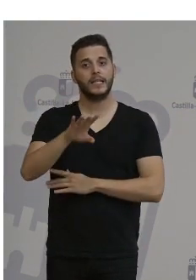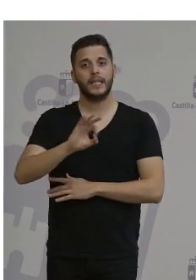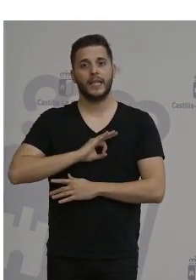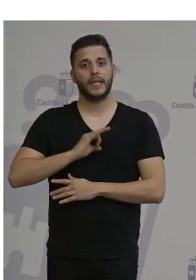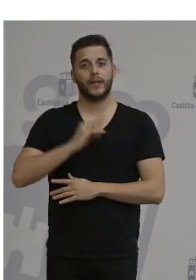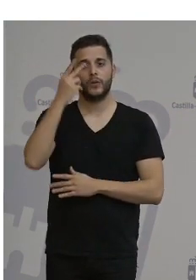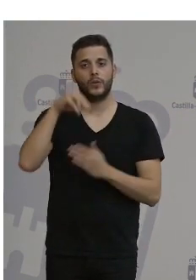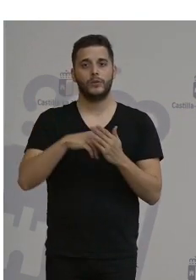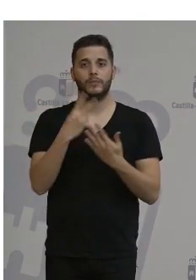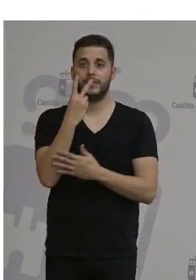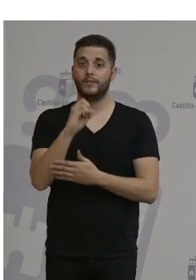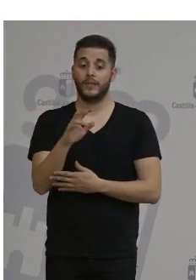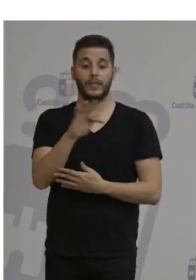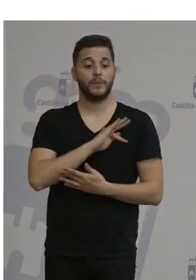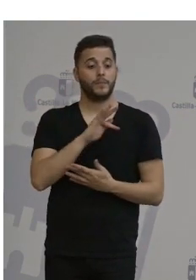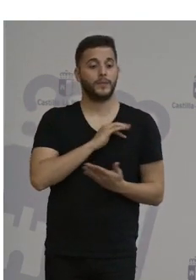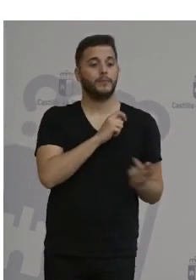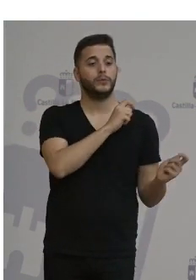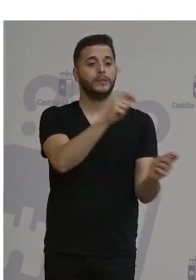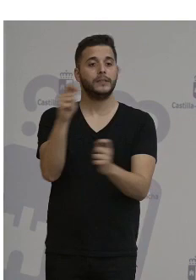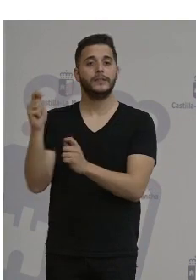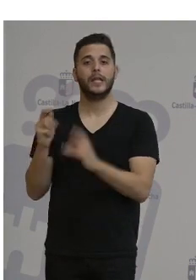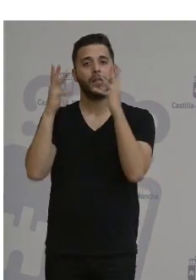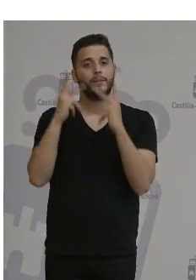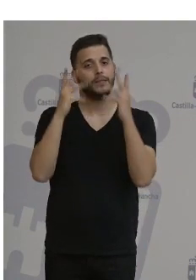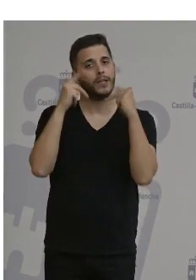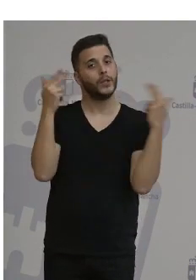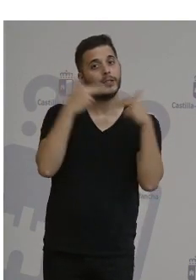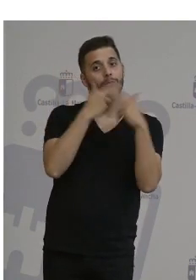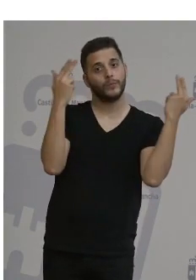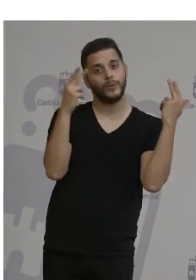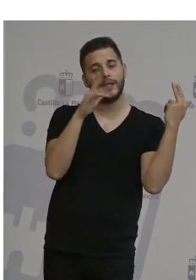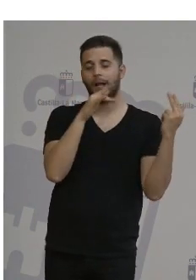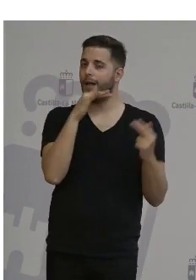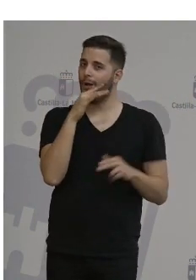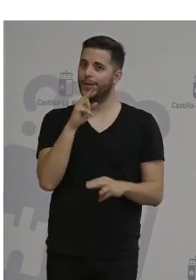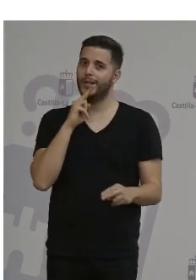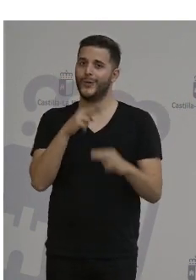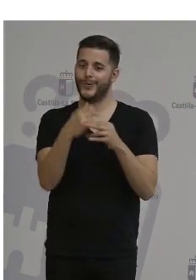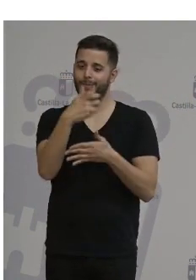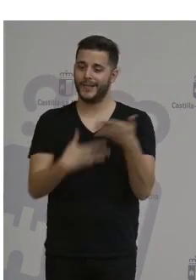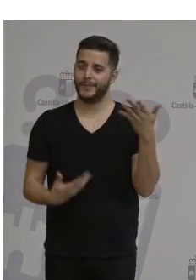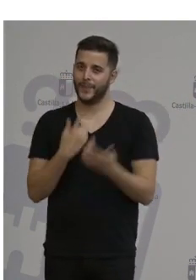y acordó de dar estos premios a las administraciones públicas que ahora nombraremos.